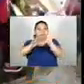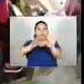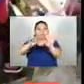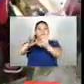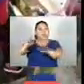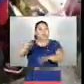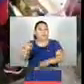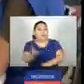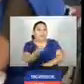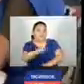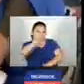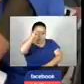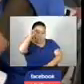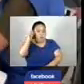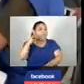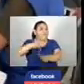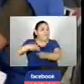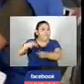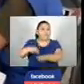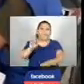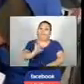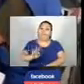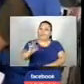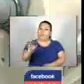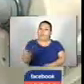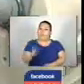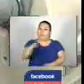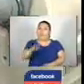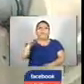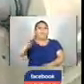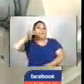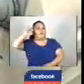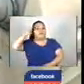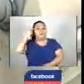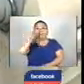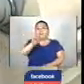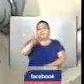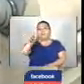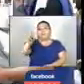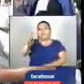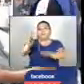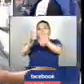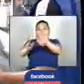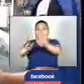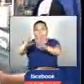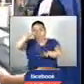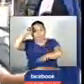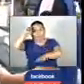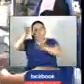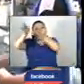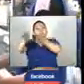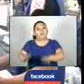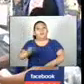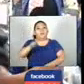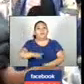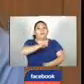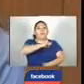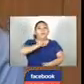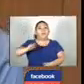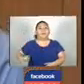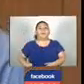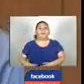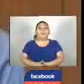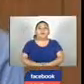5.678 puestos de trabajo más que el año pasado, lo que significa un 21.7% del empleo formal del país. Y el